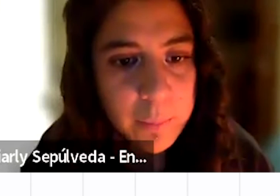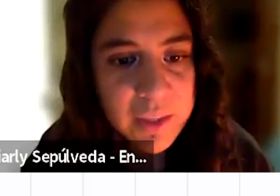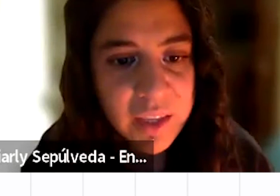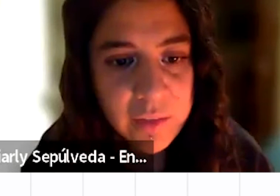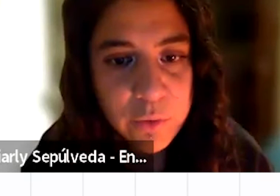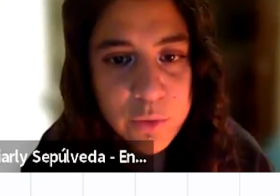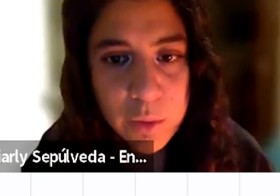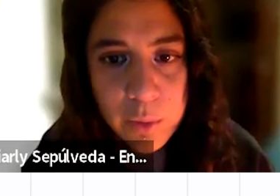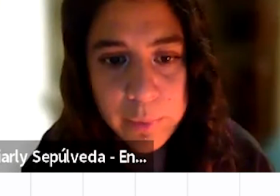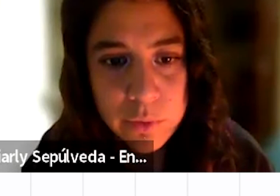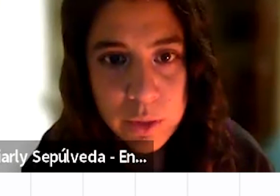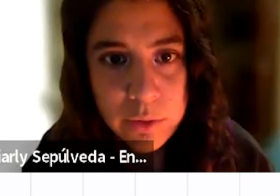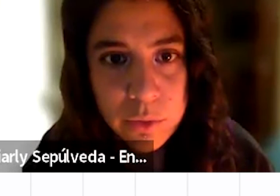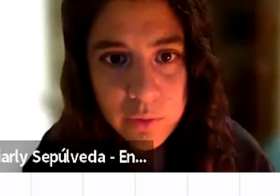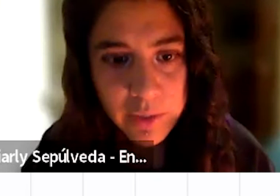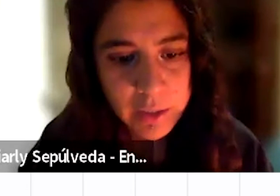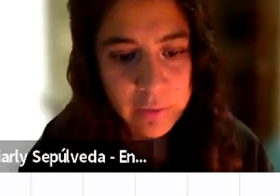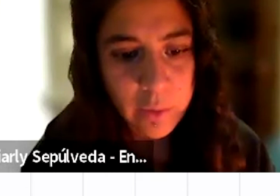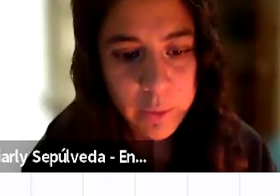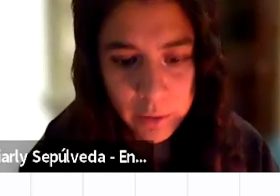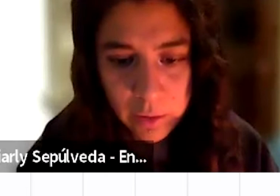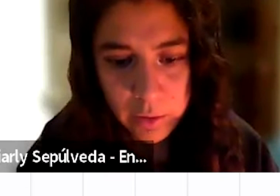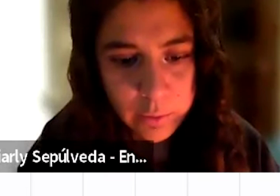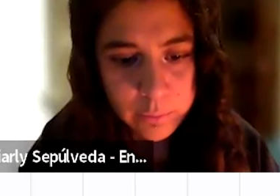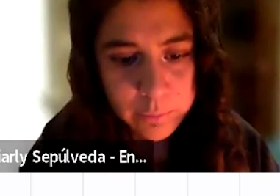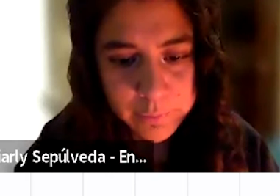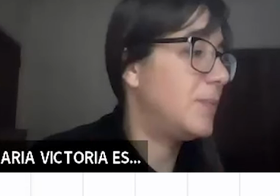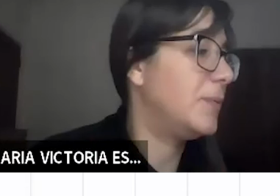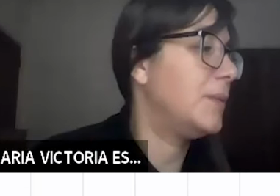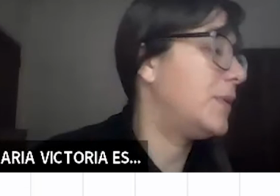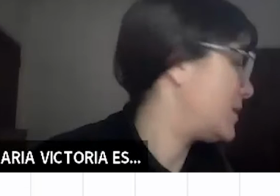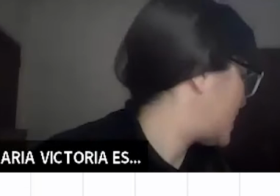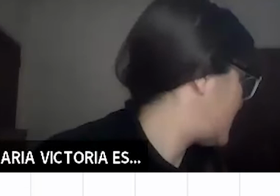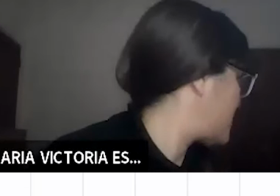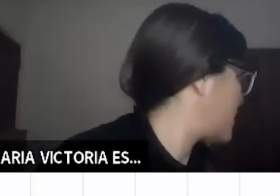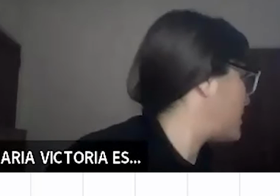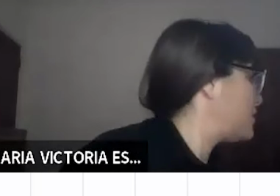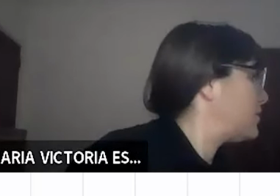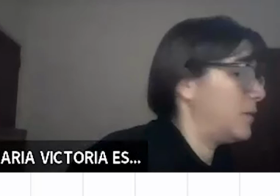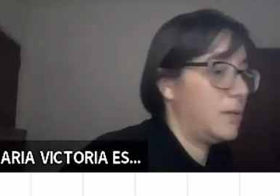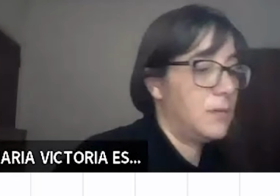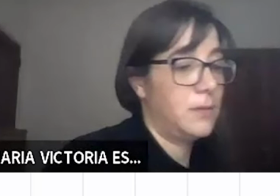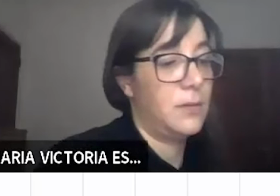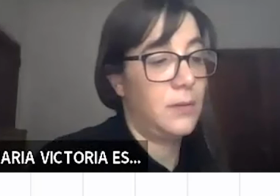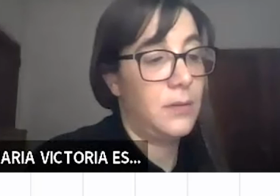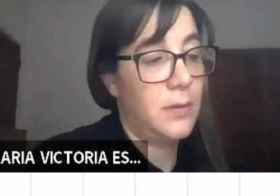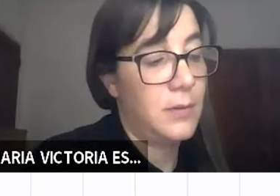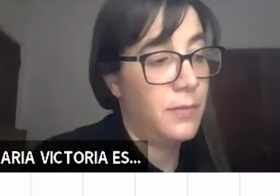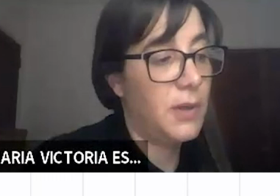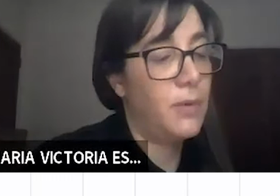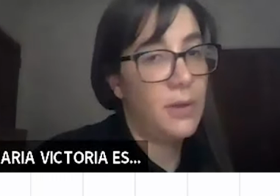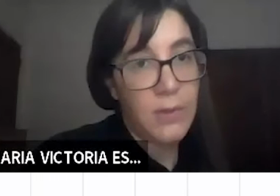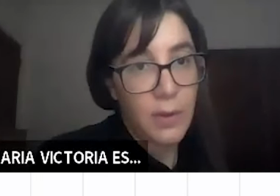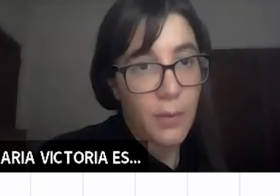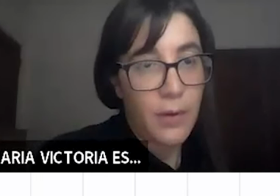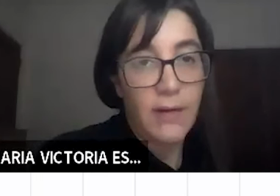Ahí me está escribiendo, si hay una persona sorda, voy a escribir igual. Eso, pregunta por el chat por si acaso.